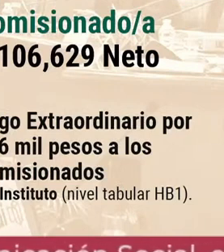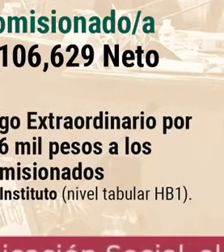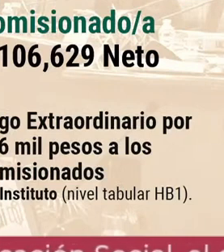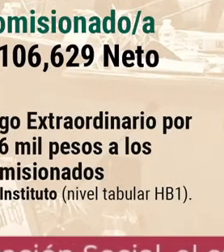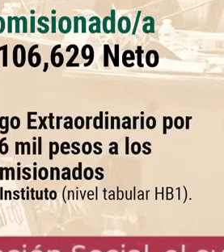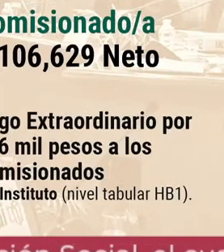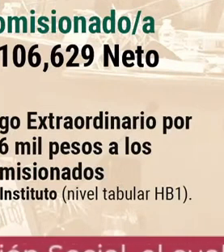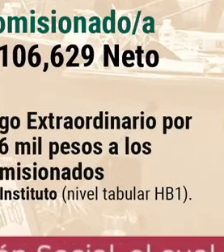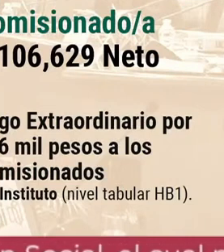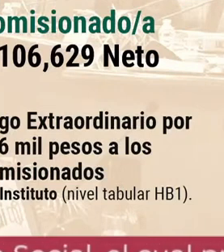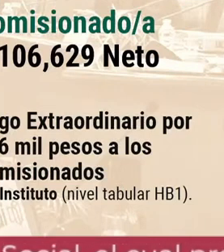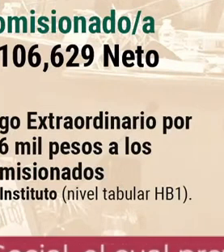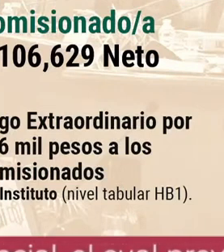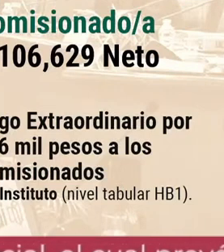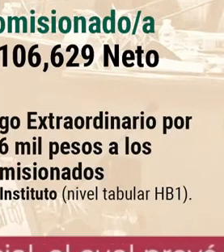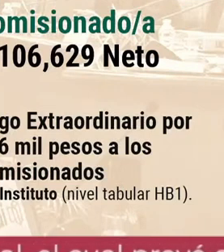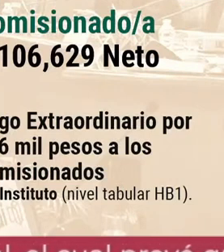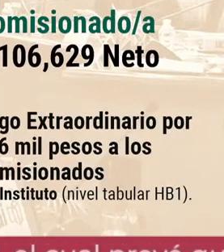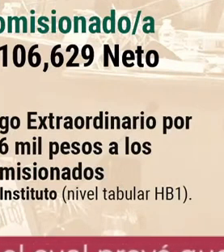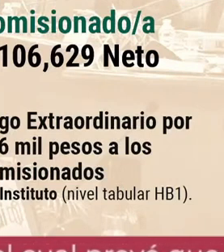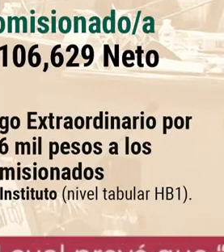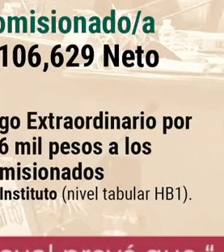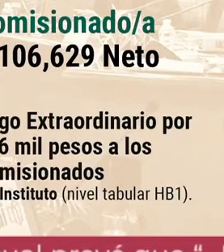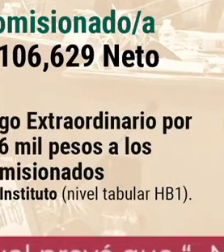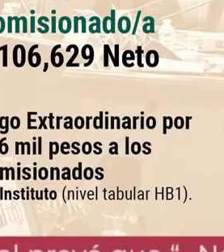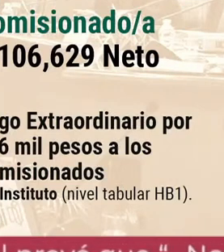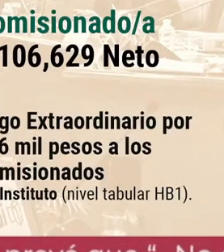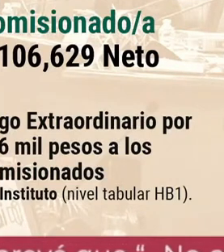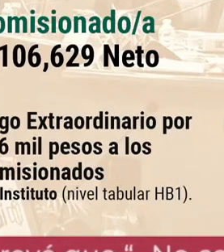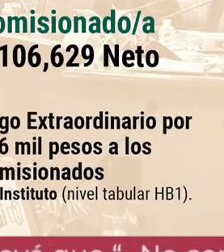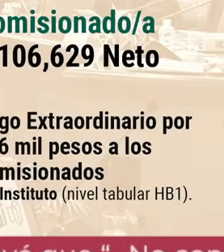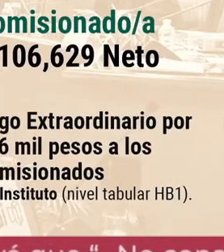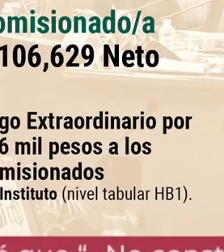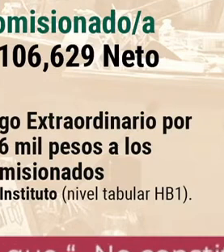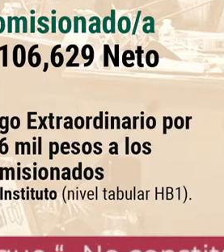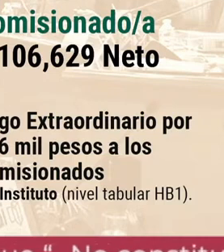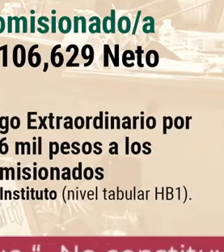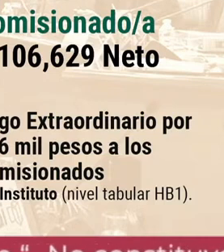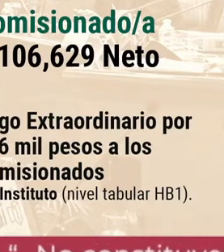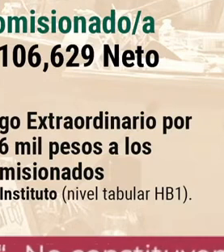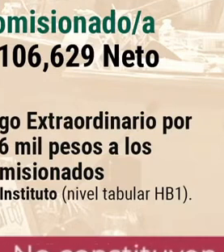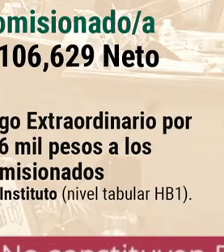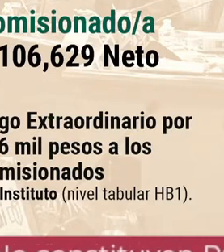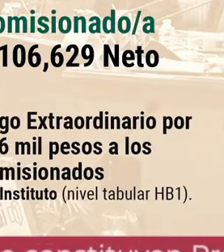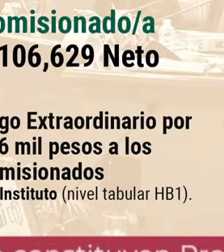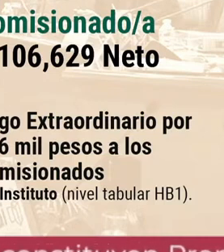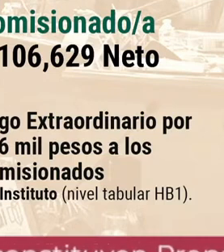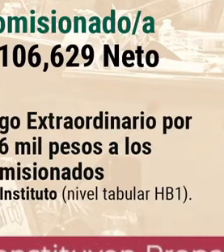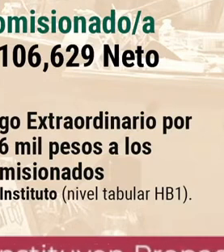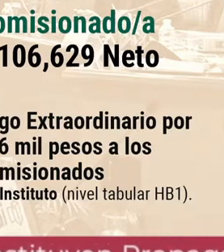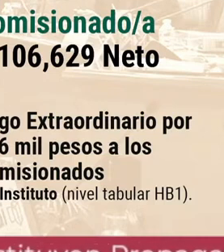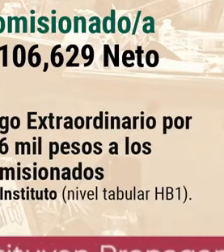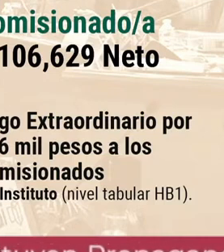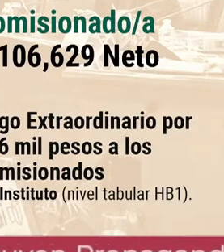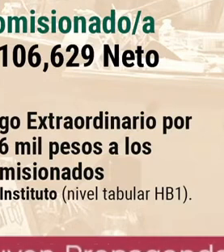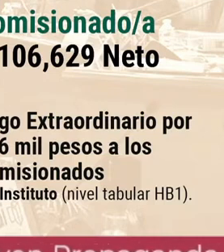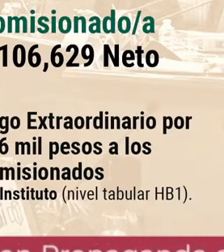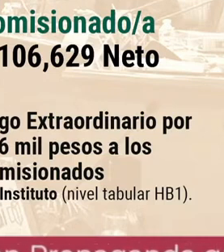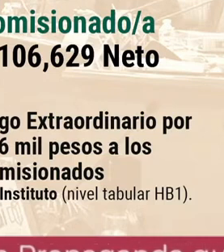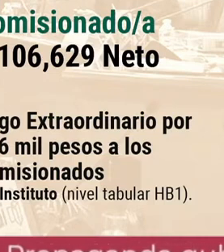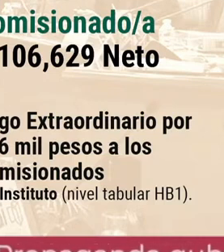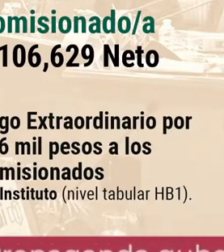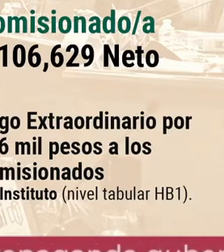36 mil. Eso es aparte de los 36. Los 36 son aparte, pero ya invertieron 140. 140